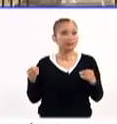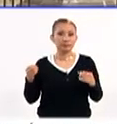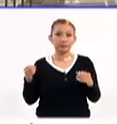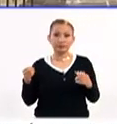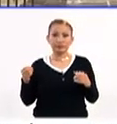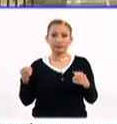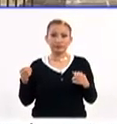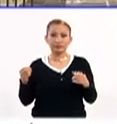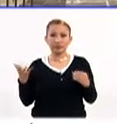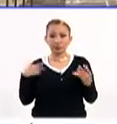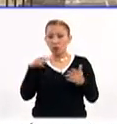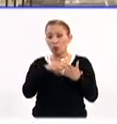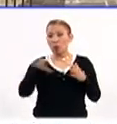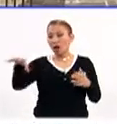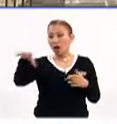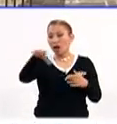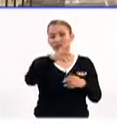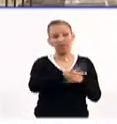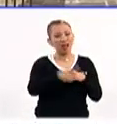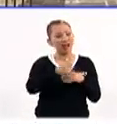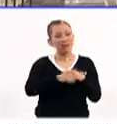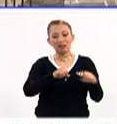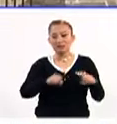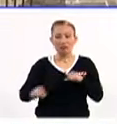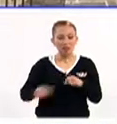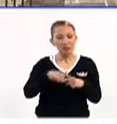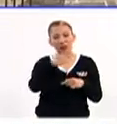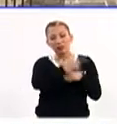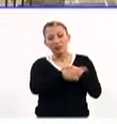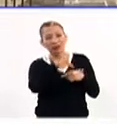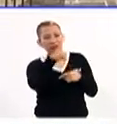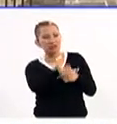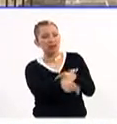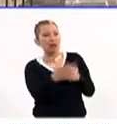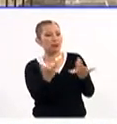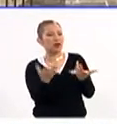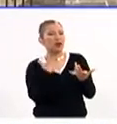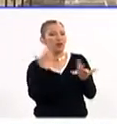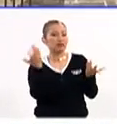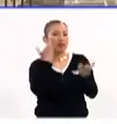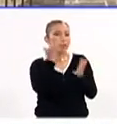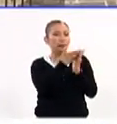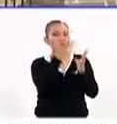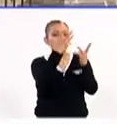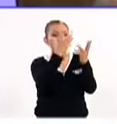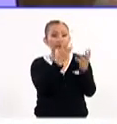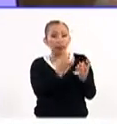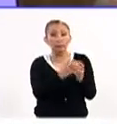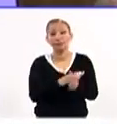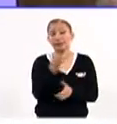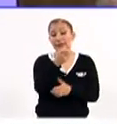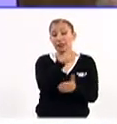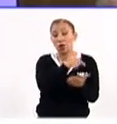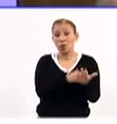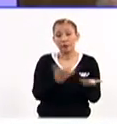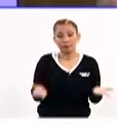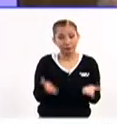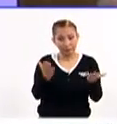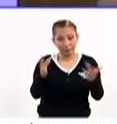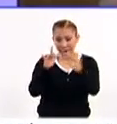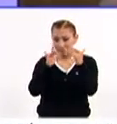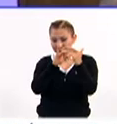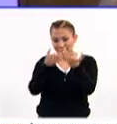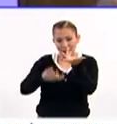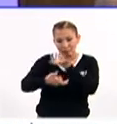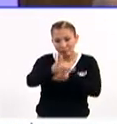muchas zonas muy dañadas por los sismos, muy dañadas por el paso del tiempo. Este espacio promueve redes